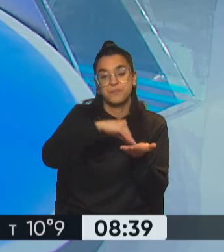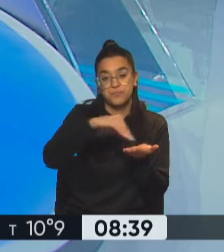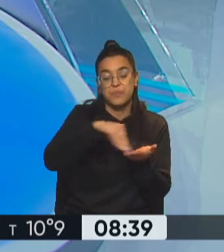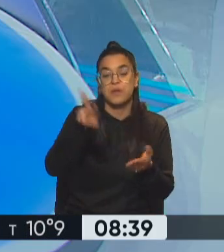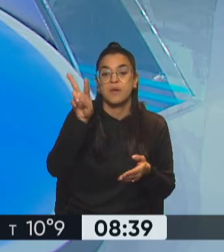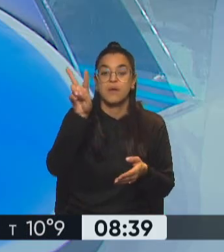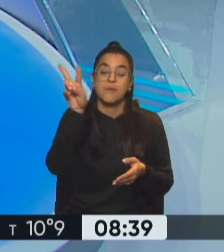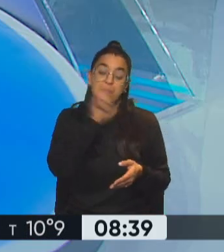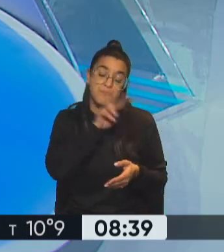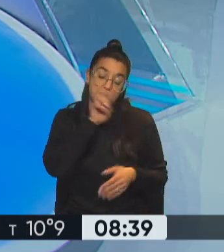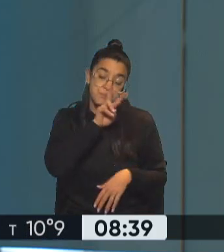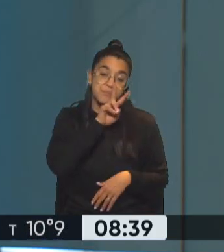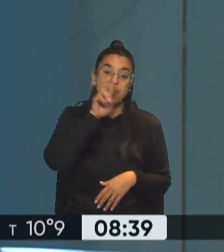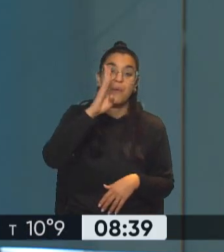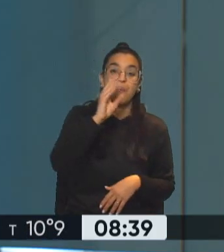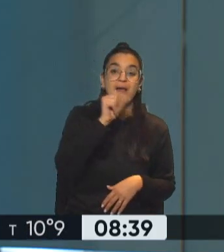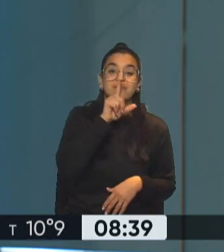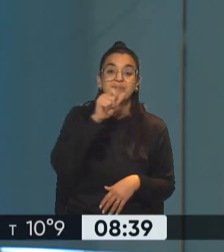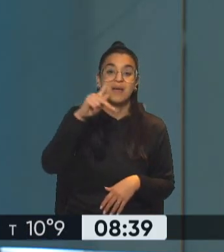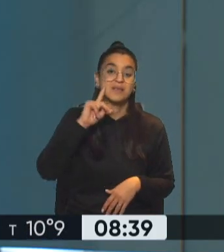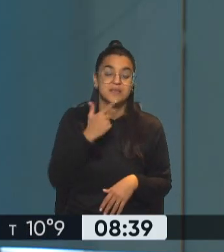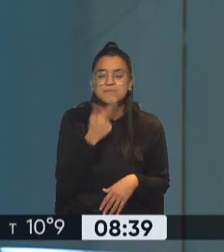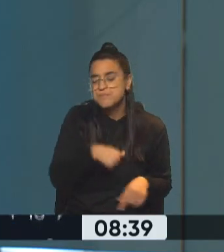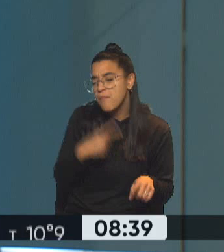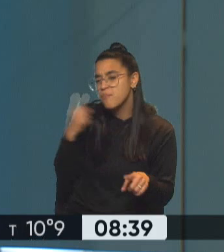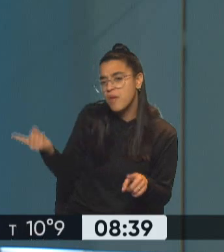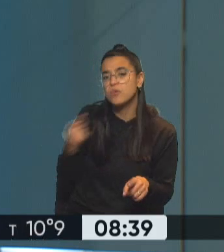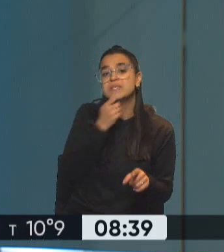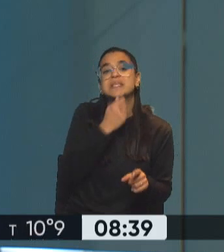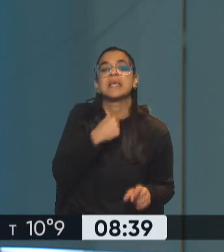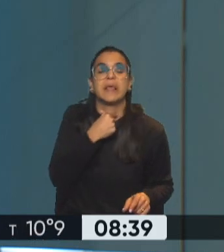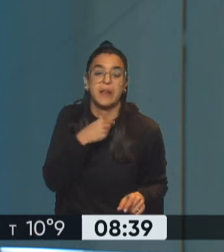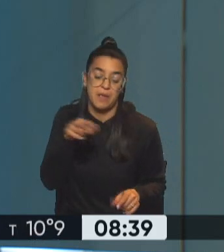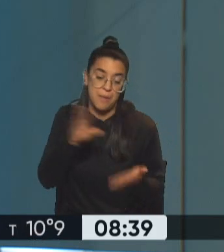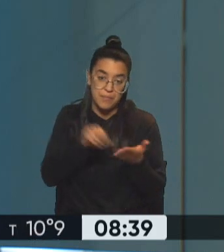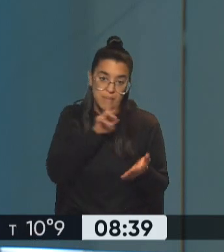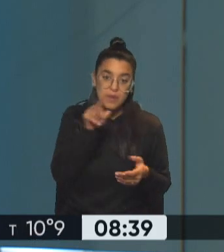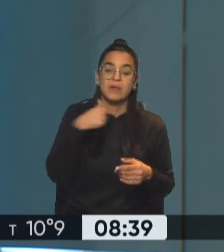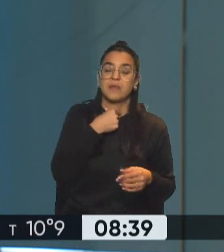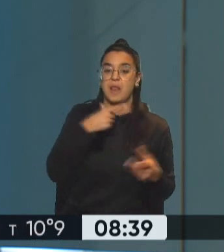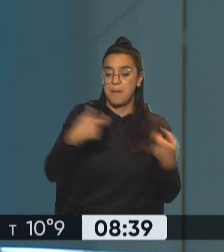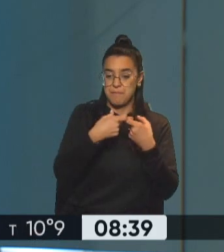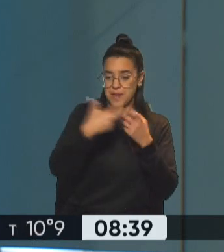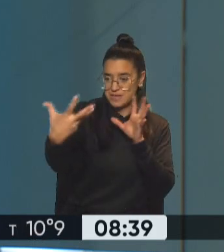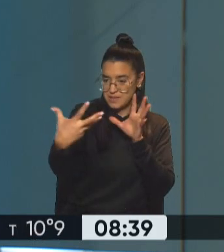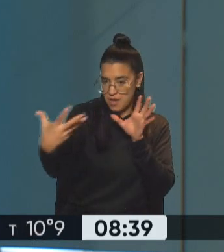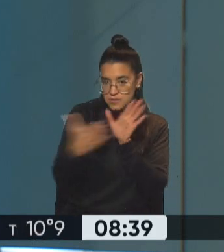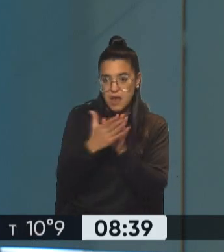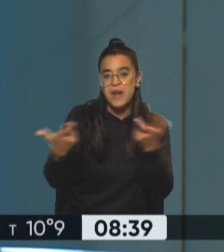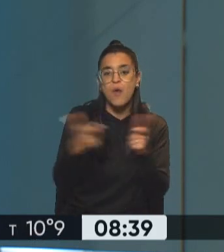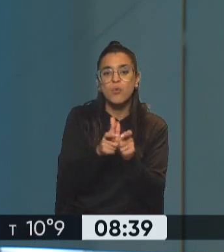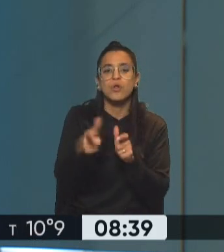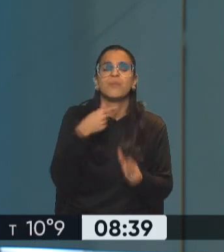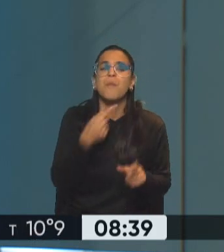Batakis. Sí, y consultarle sobre si Silvina Batakis, en caso de que dijera, me quiero juntar con grandes empresas, con pymes, y le diría,